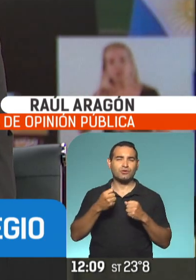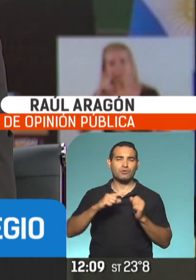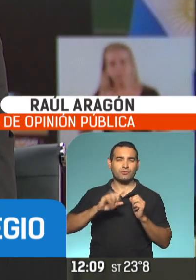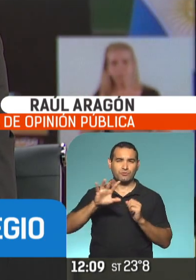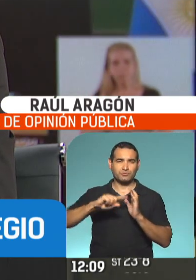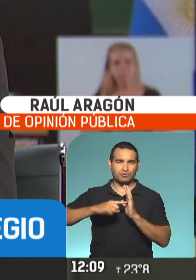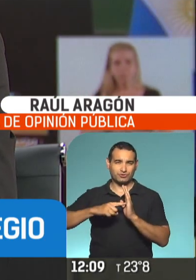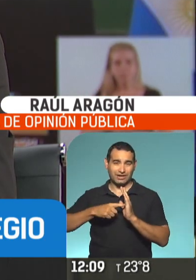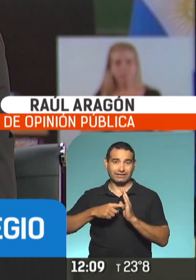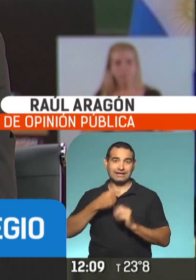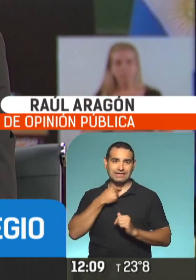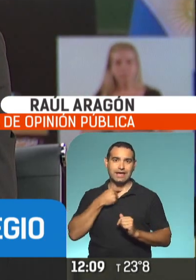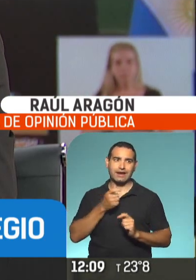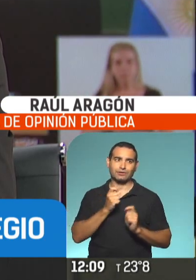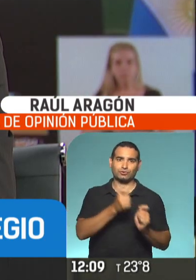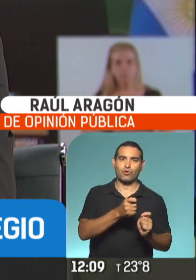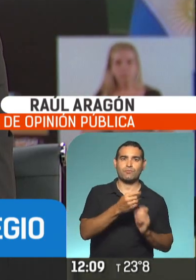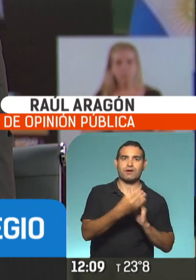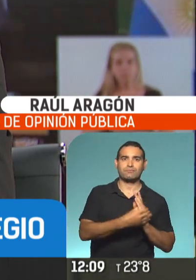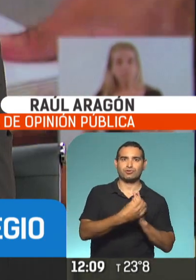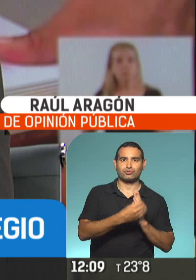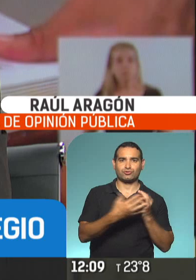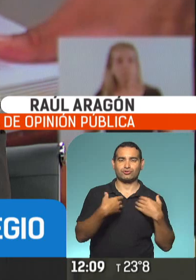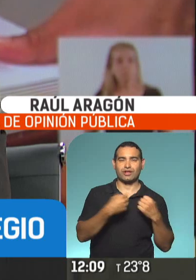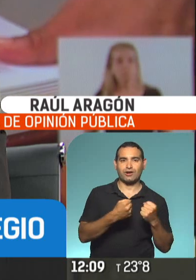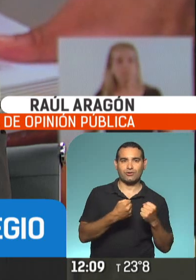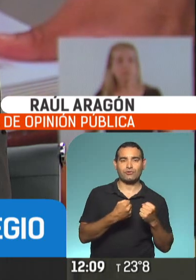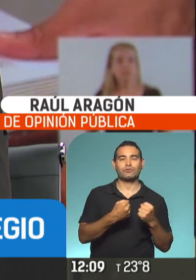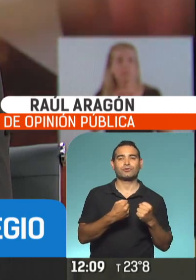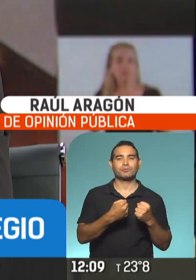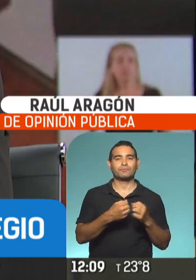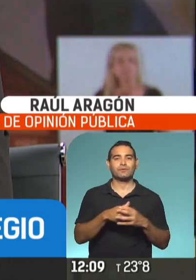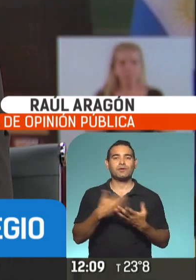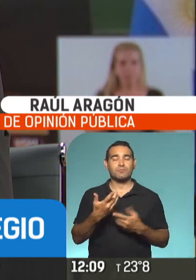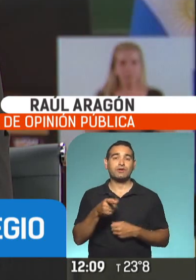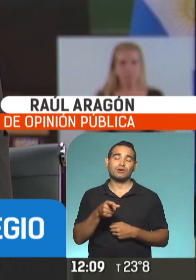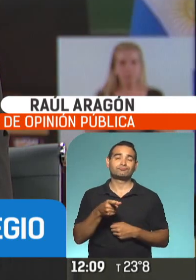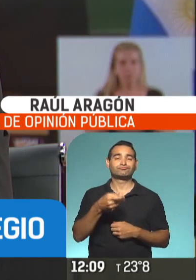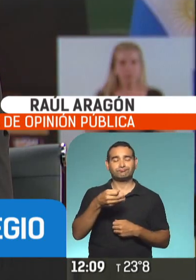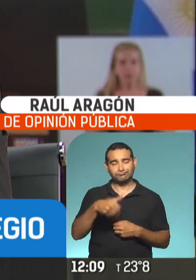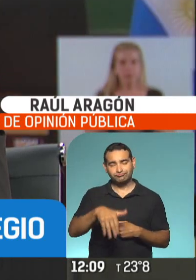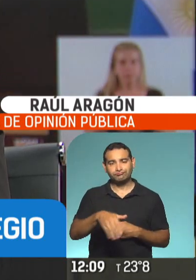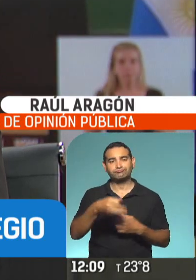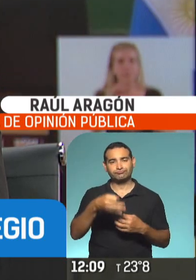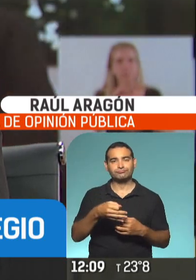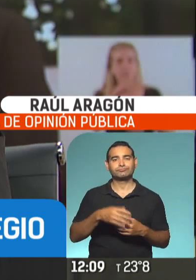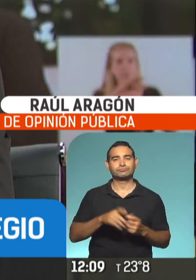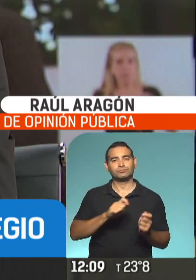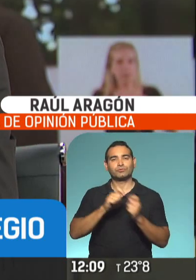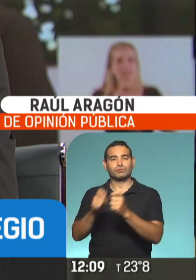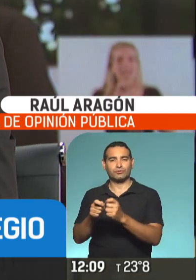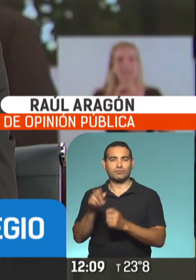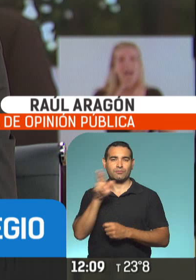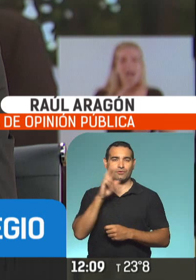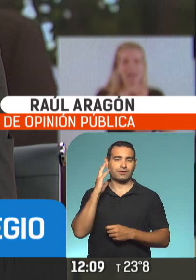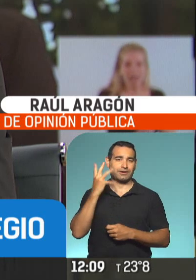finalmente quedó ese espacio, que es un espacio muy importante dentro del Ejecutivo, quedó en manos de de Carla Bisotti, que